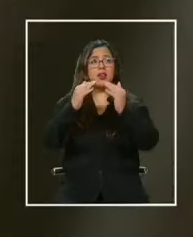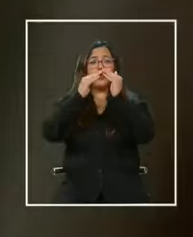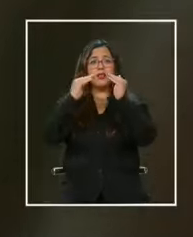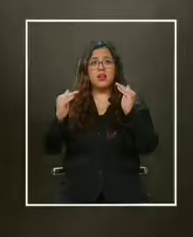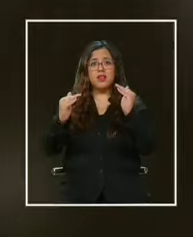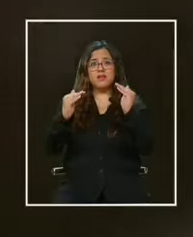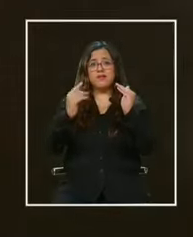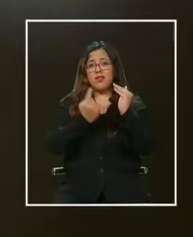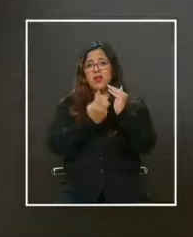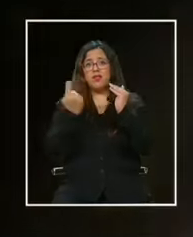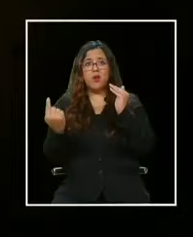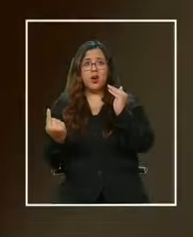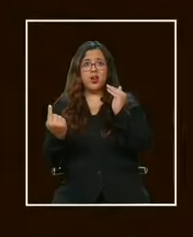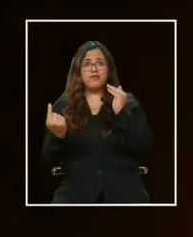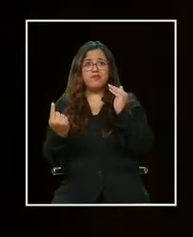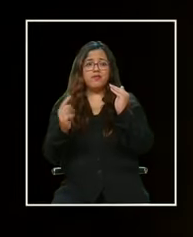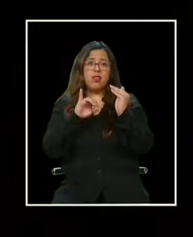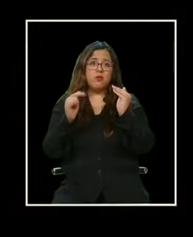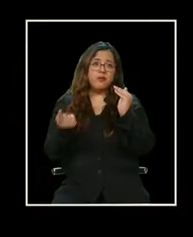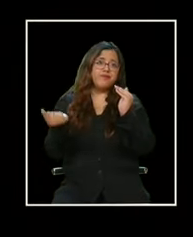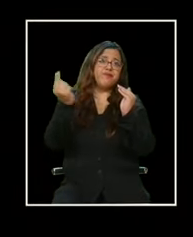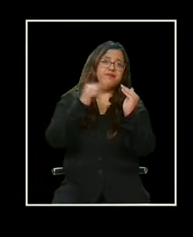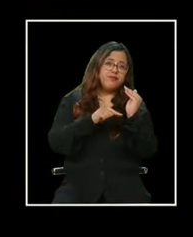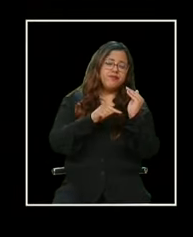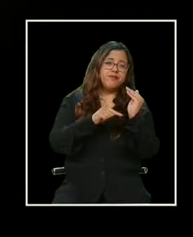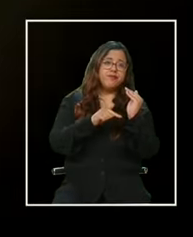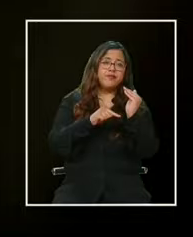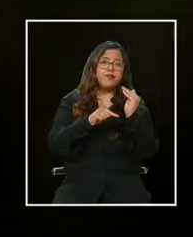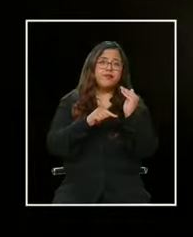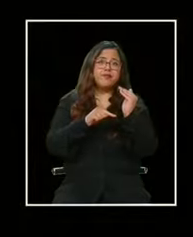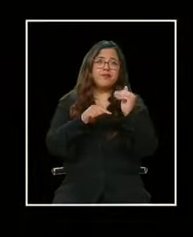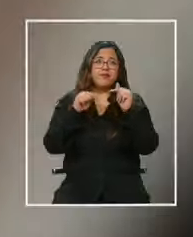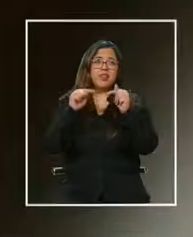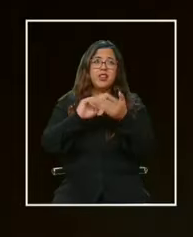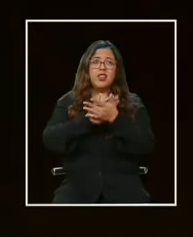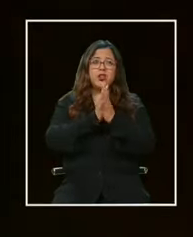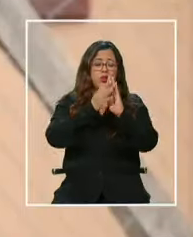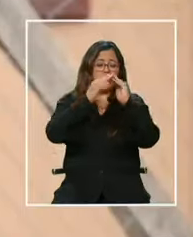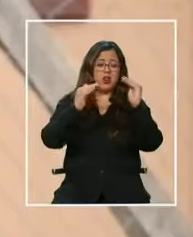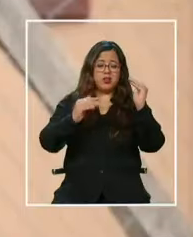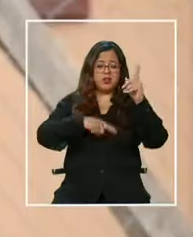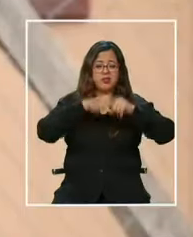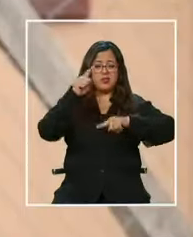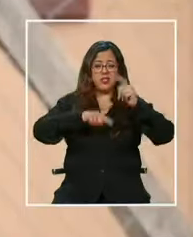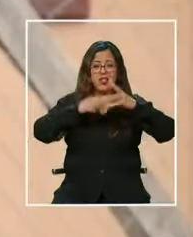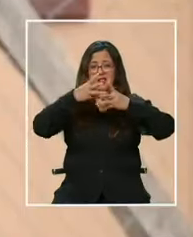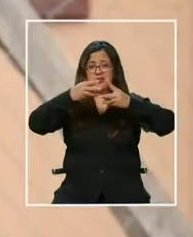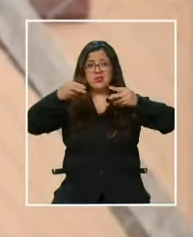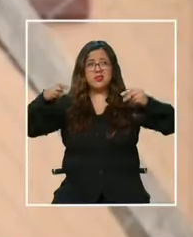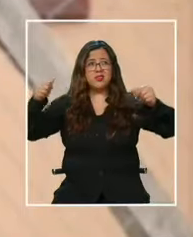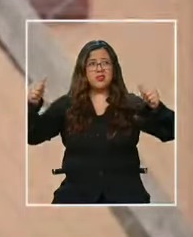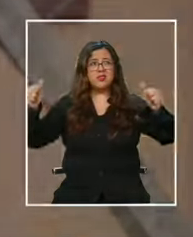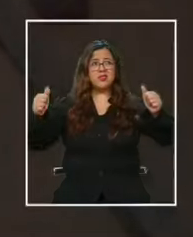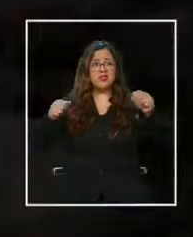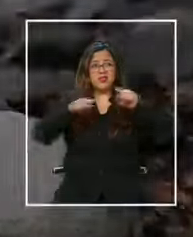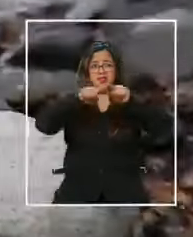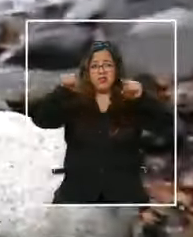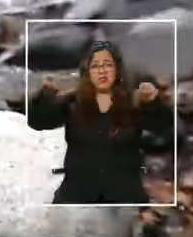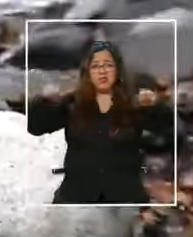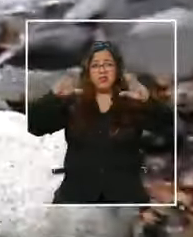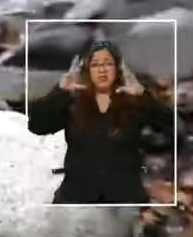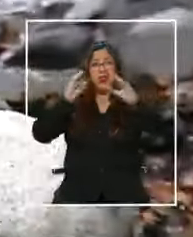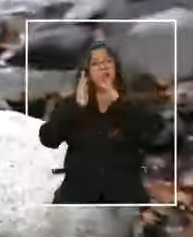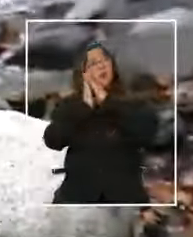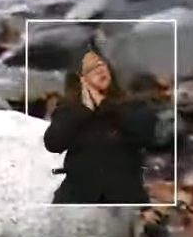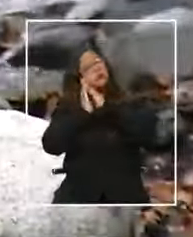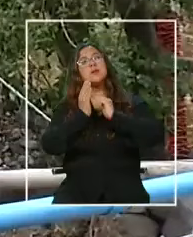nos secó la casa y después volver. Las camas de jueves se quedaron todas embarradas. Subió el agua en las camas. ¿Sí? El estero